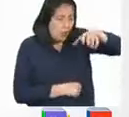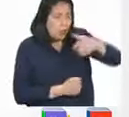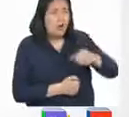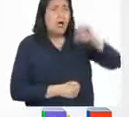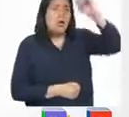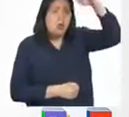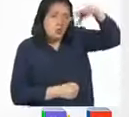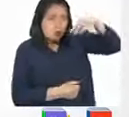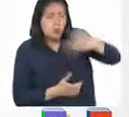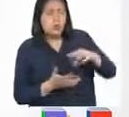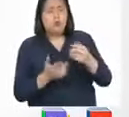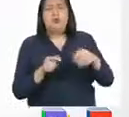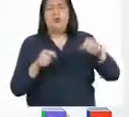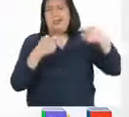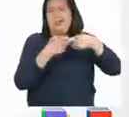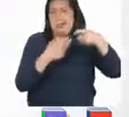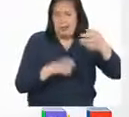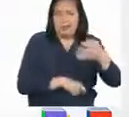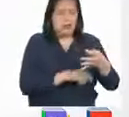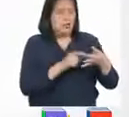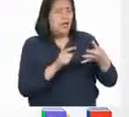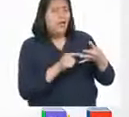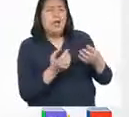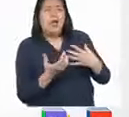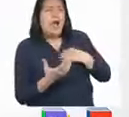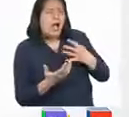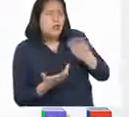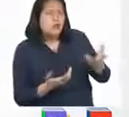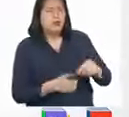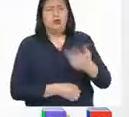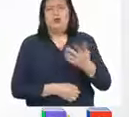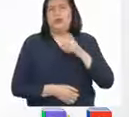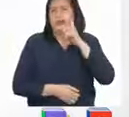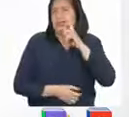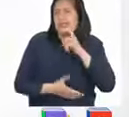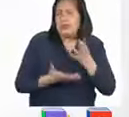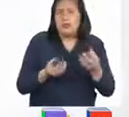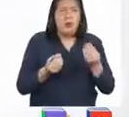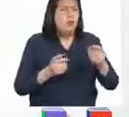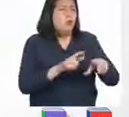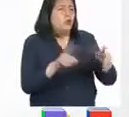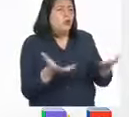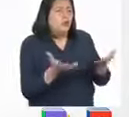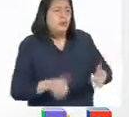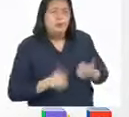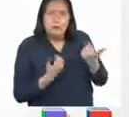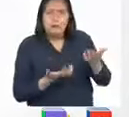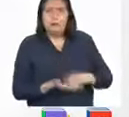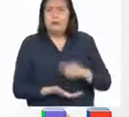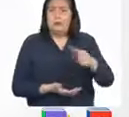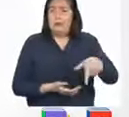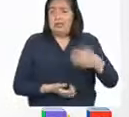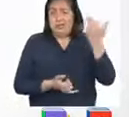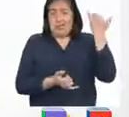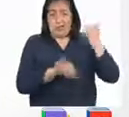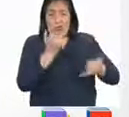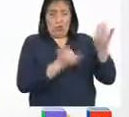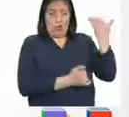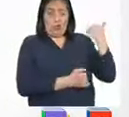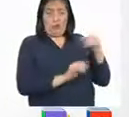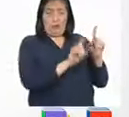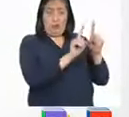agua, luz e internet, su edad, sexo o el lugar en el que habitan. Nuestro último